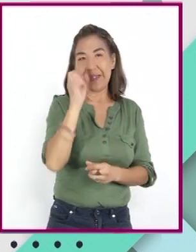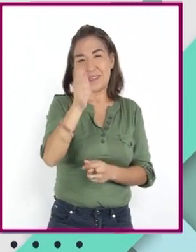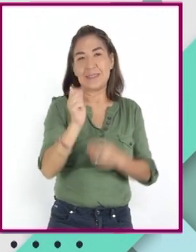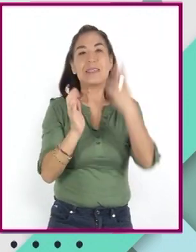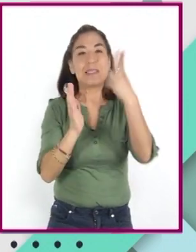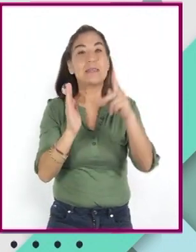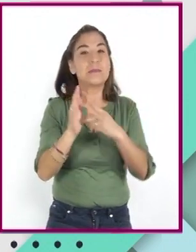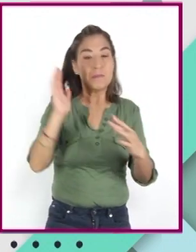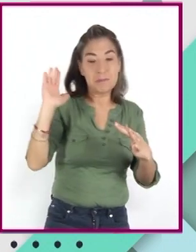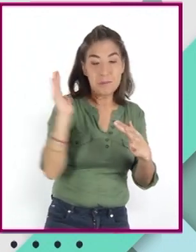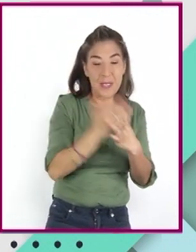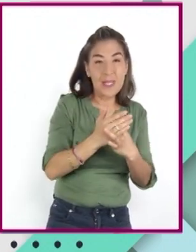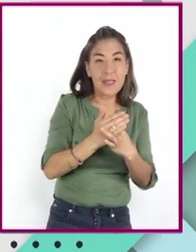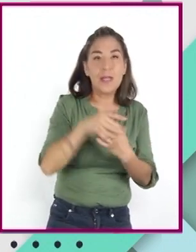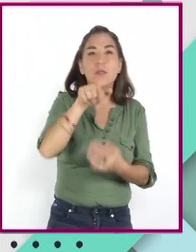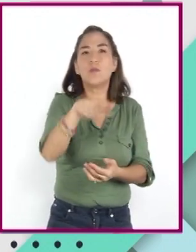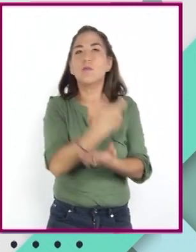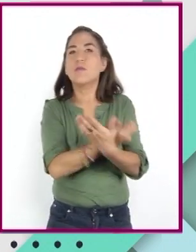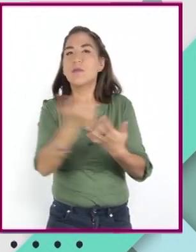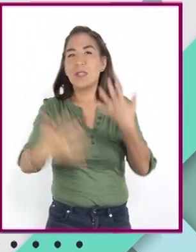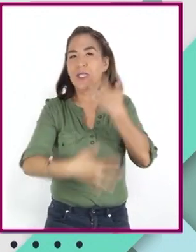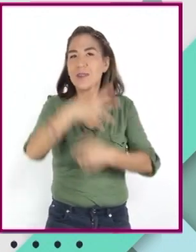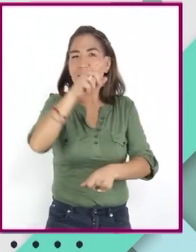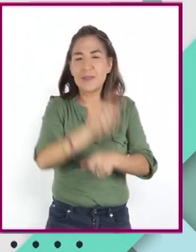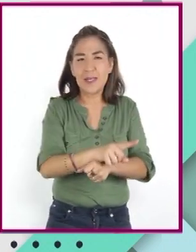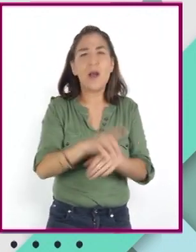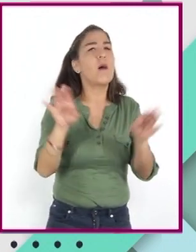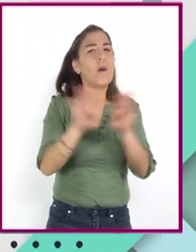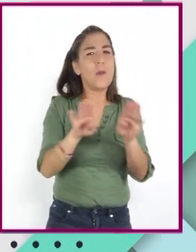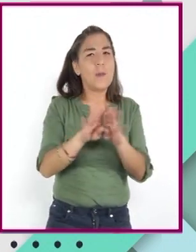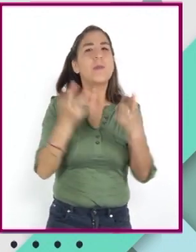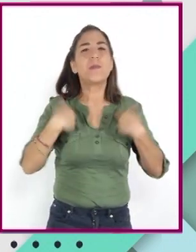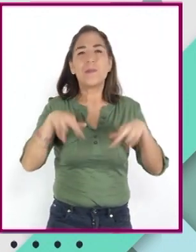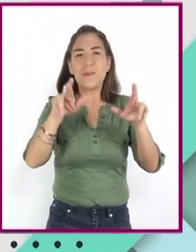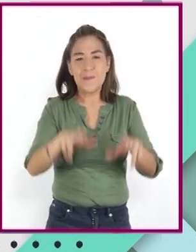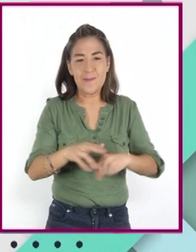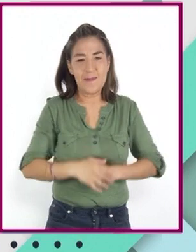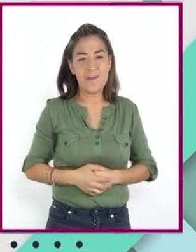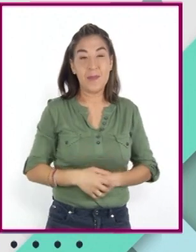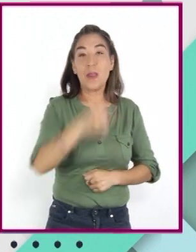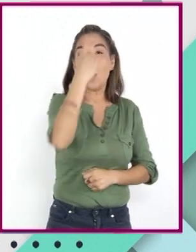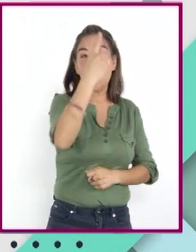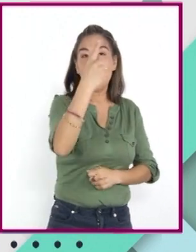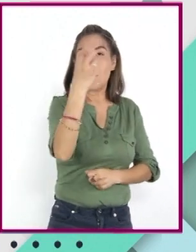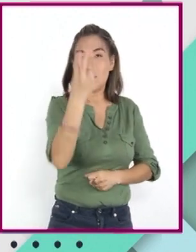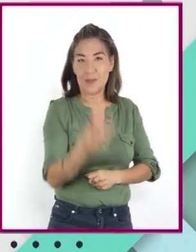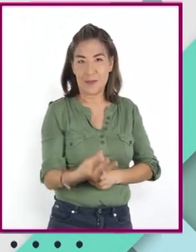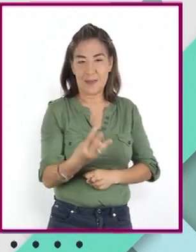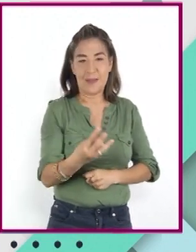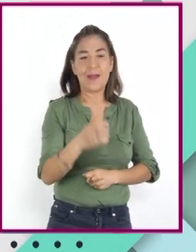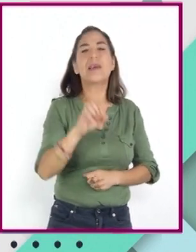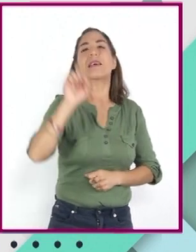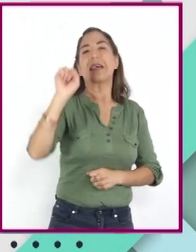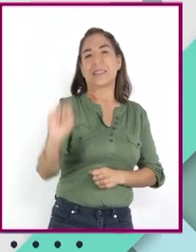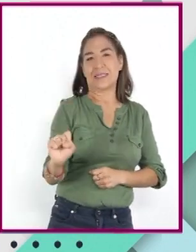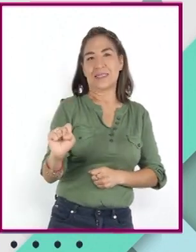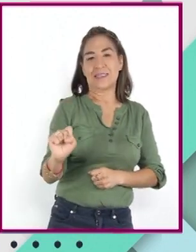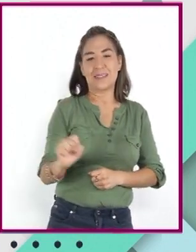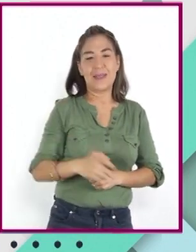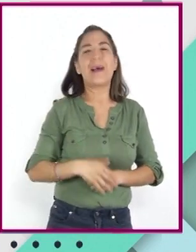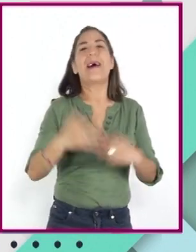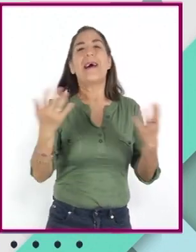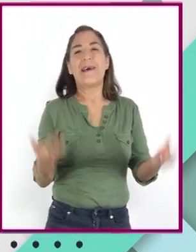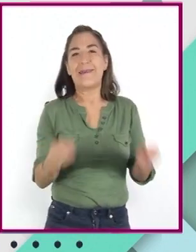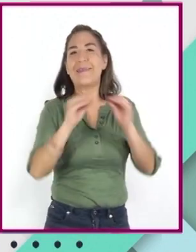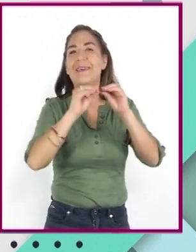la quincena. Así que la renta la podemos expresar como un tercio de S.